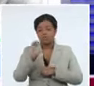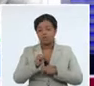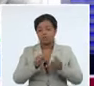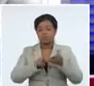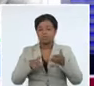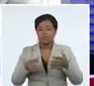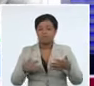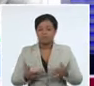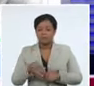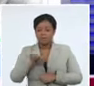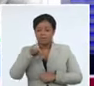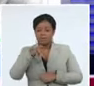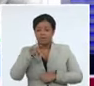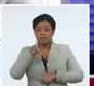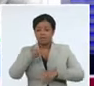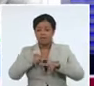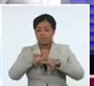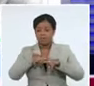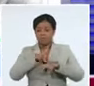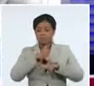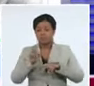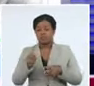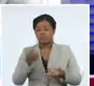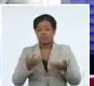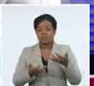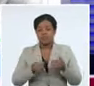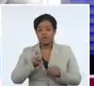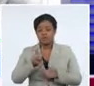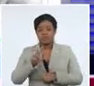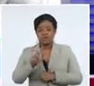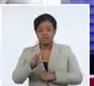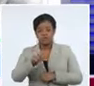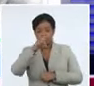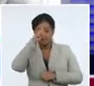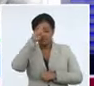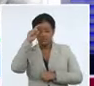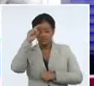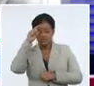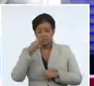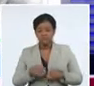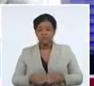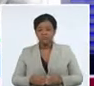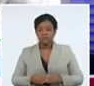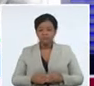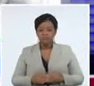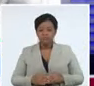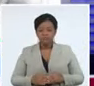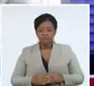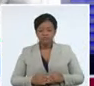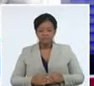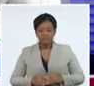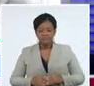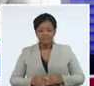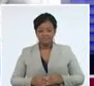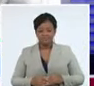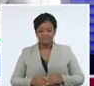provincia de La Habana, Cienfuegos, Villa Clara y Santi Espíritu. Vamos a revisar por municipios cómo se comporta